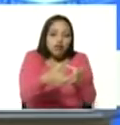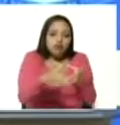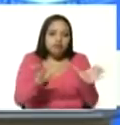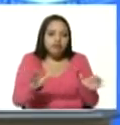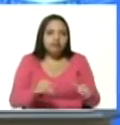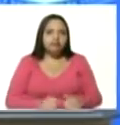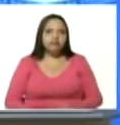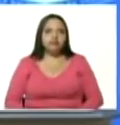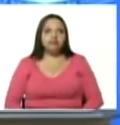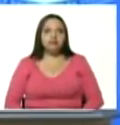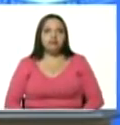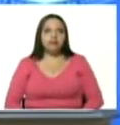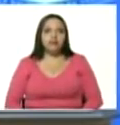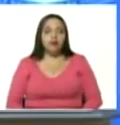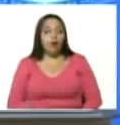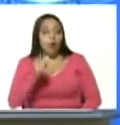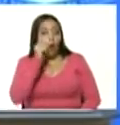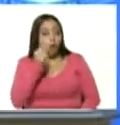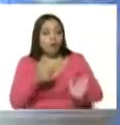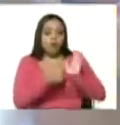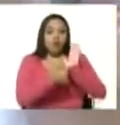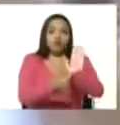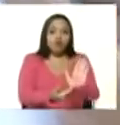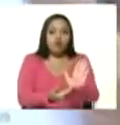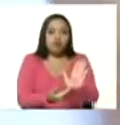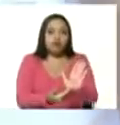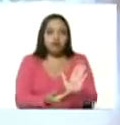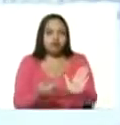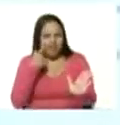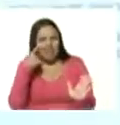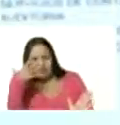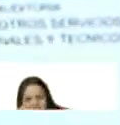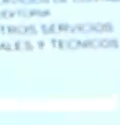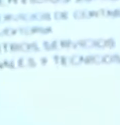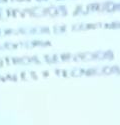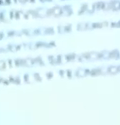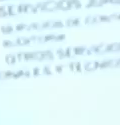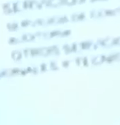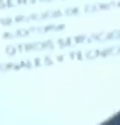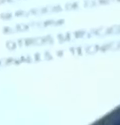el señor Vergara presentó este presupuesto. Atiendan bien esto, pueblo de Venezuela.